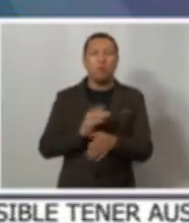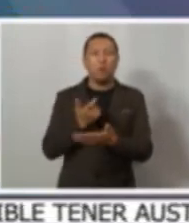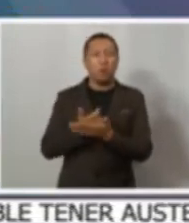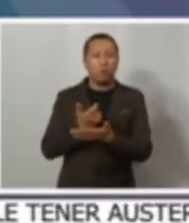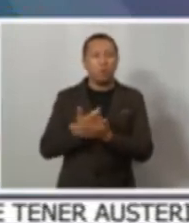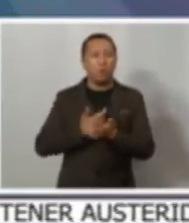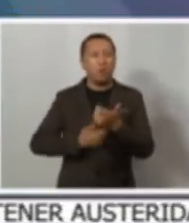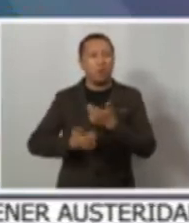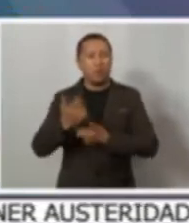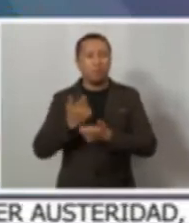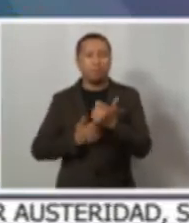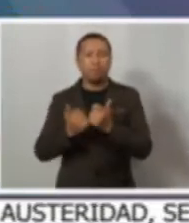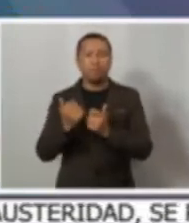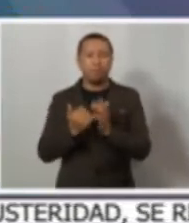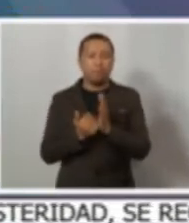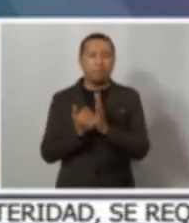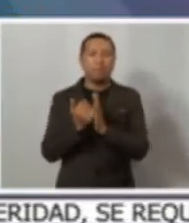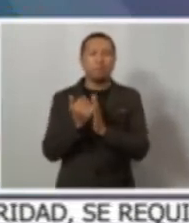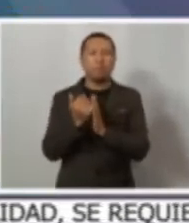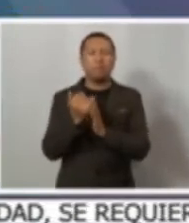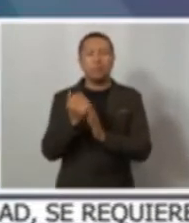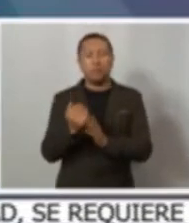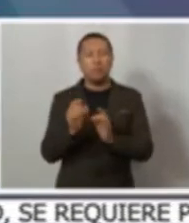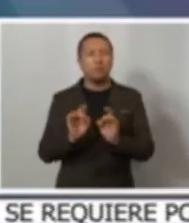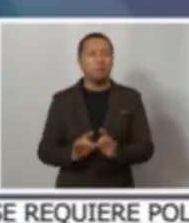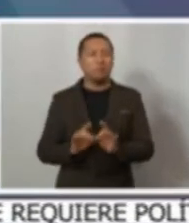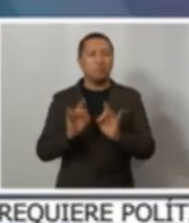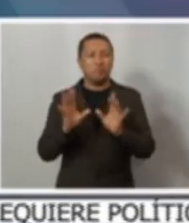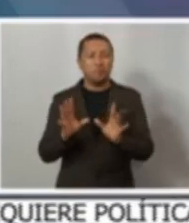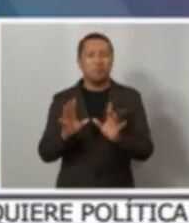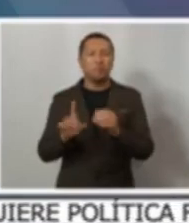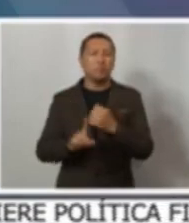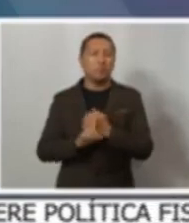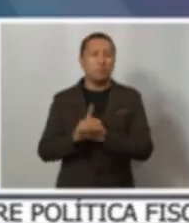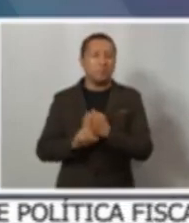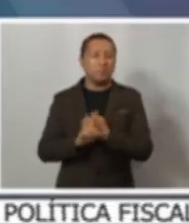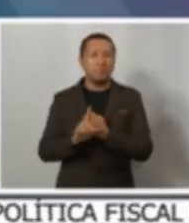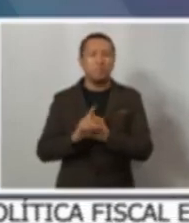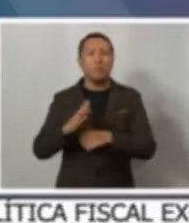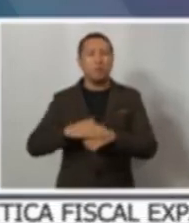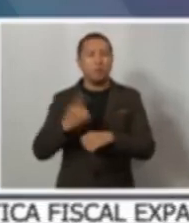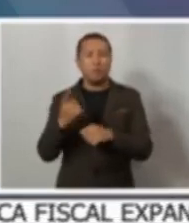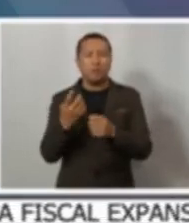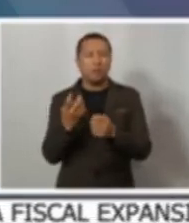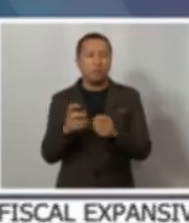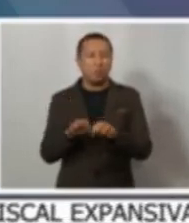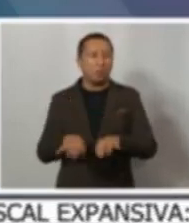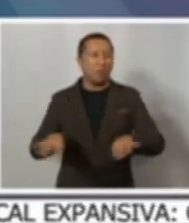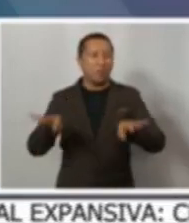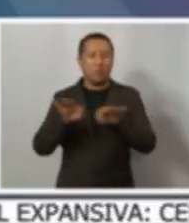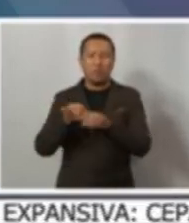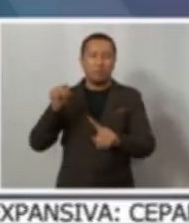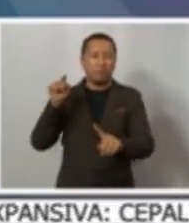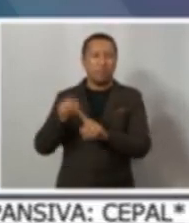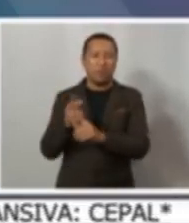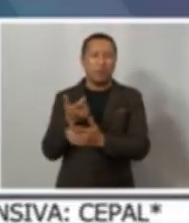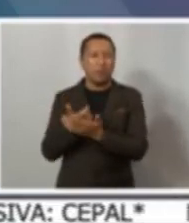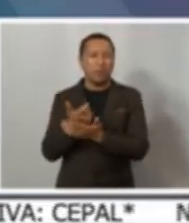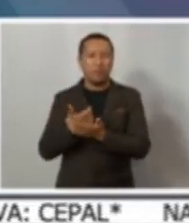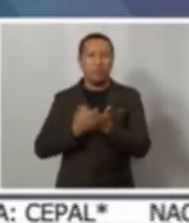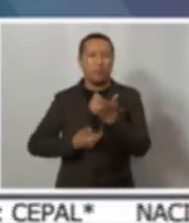de retomar este pues el crecimiento económico para Quintana Roo tan importante y que tan